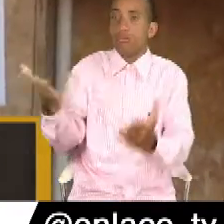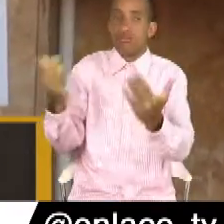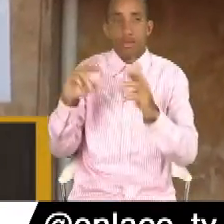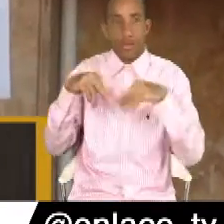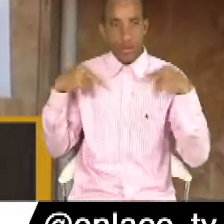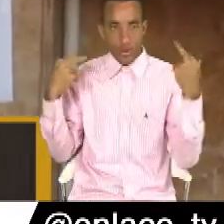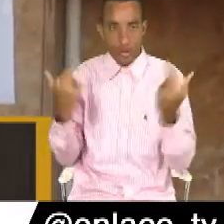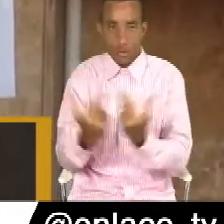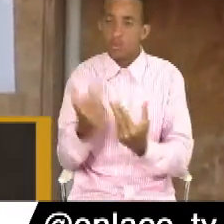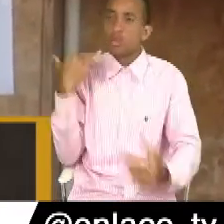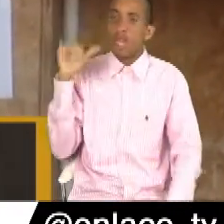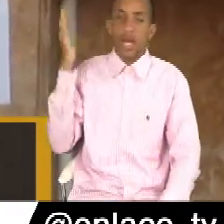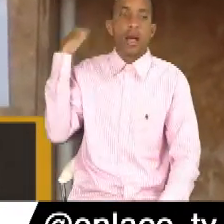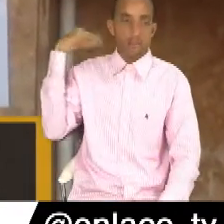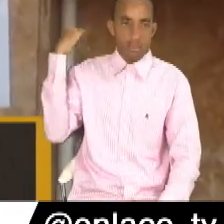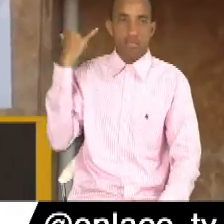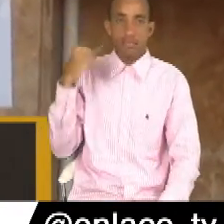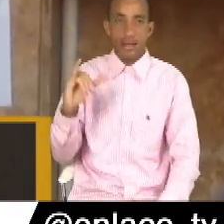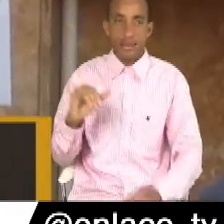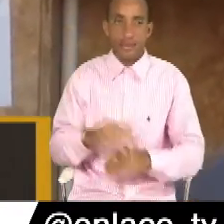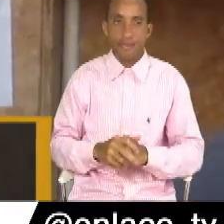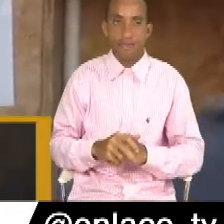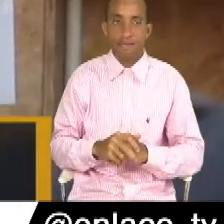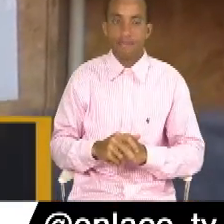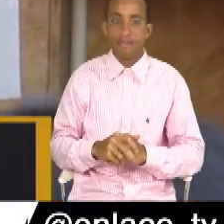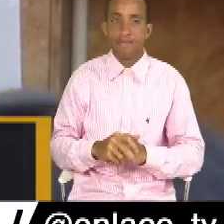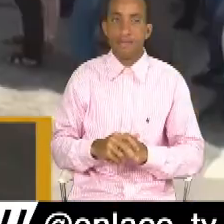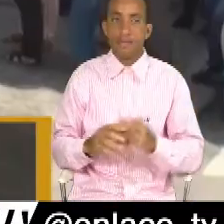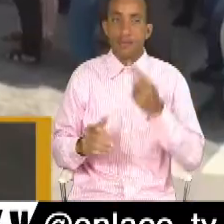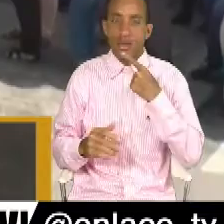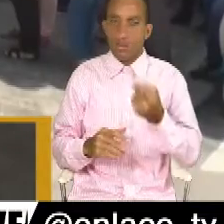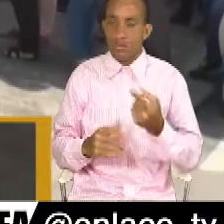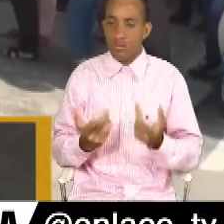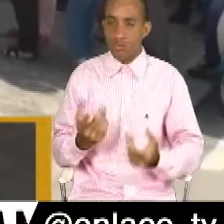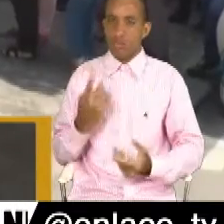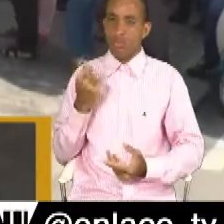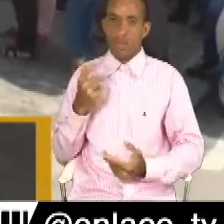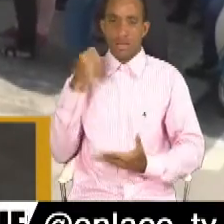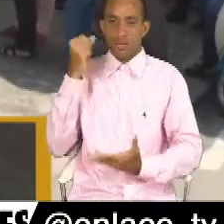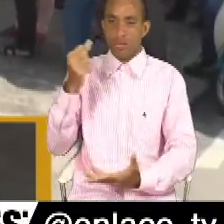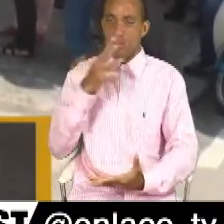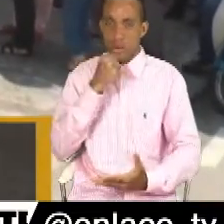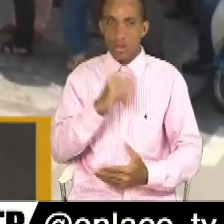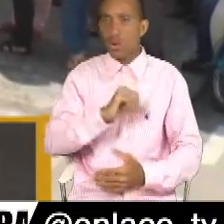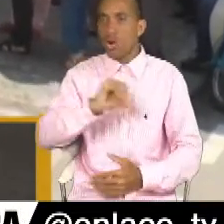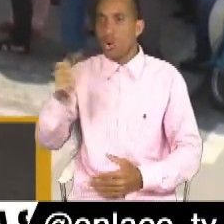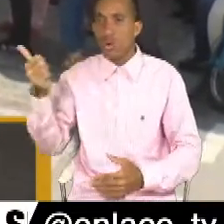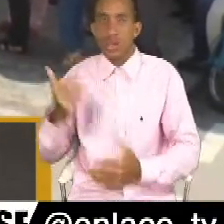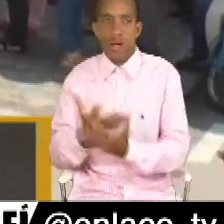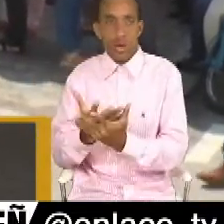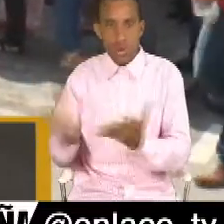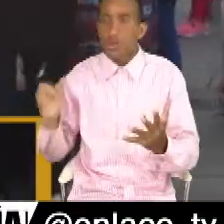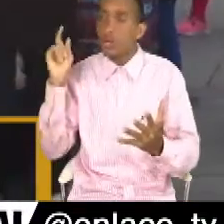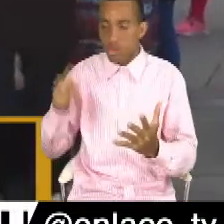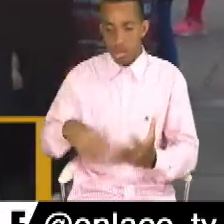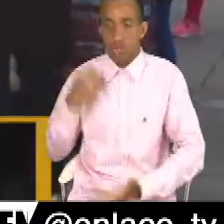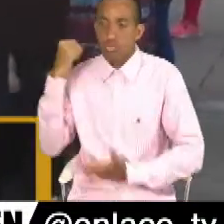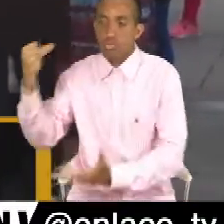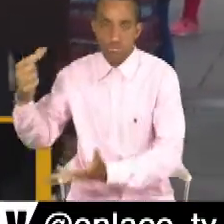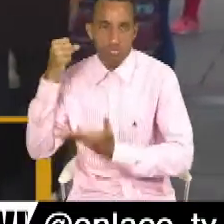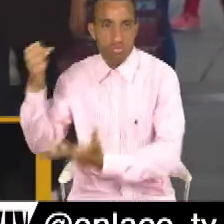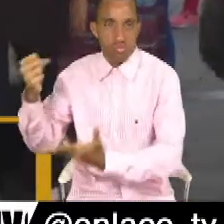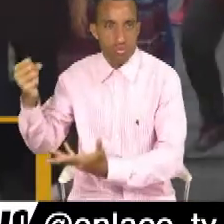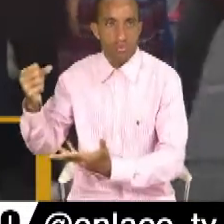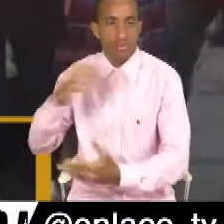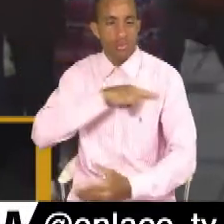la mesa de negociación y dicen en la mesa que no hay plata, pero para otras cosas sí hay plata, entonces nosotros